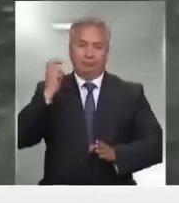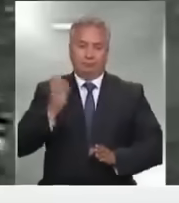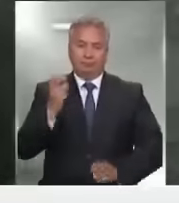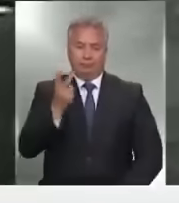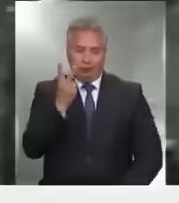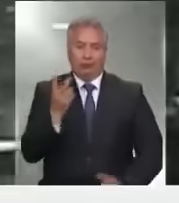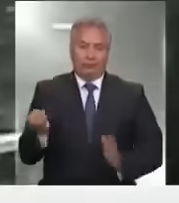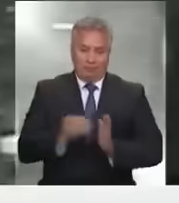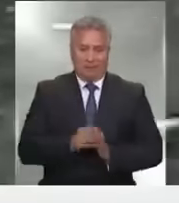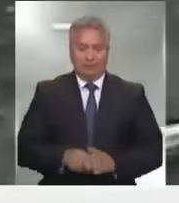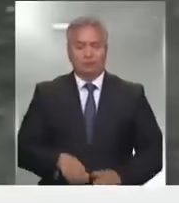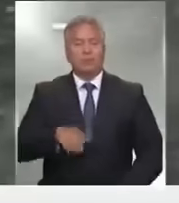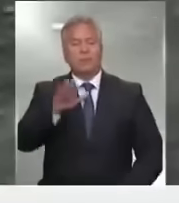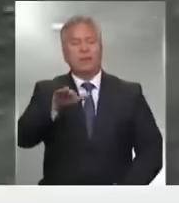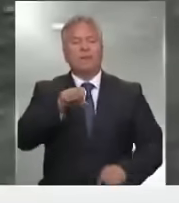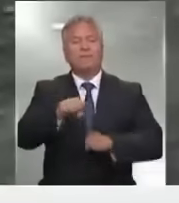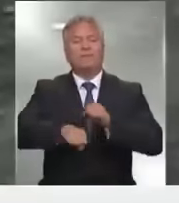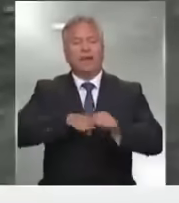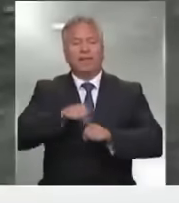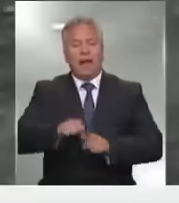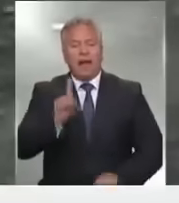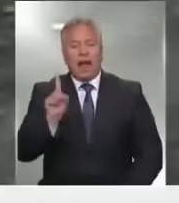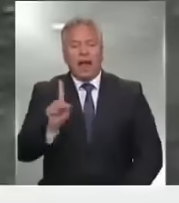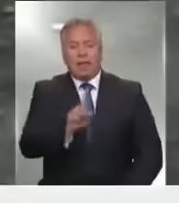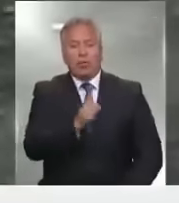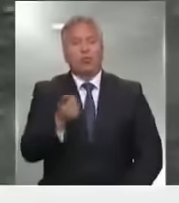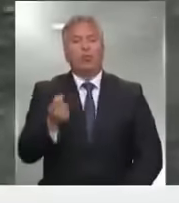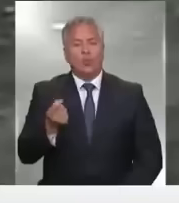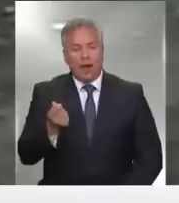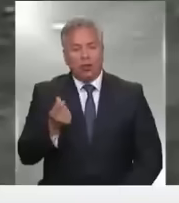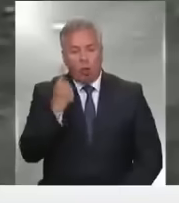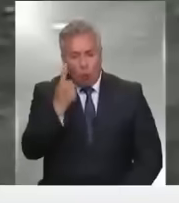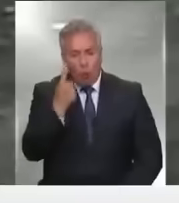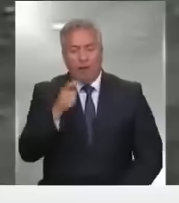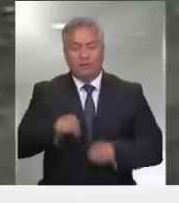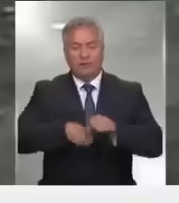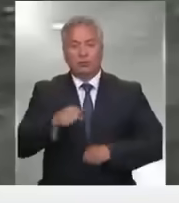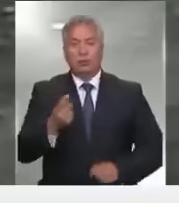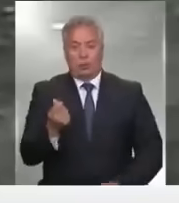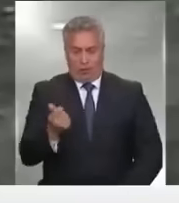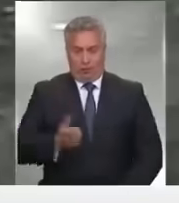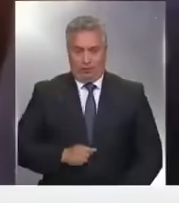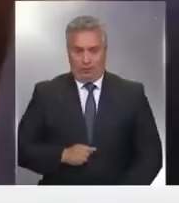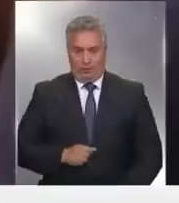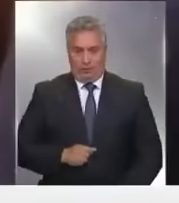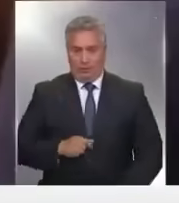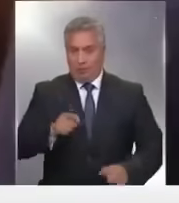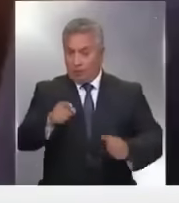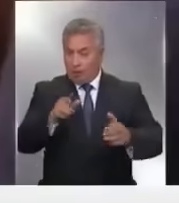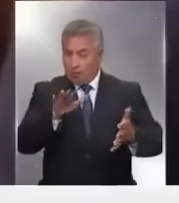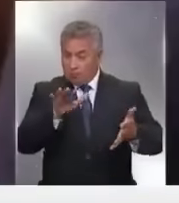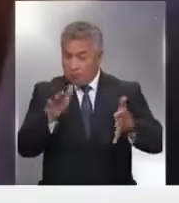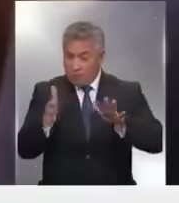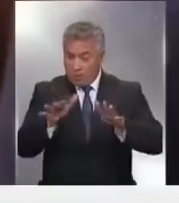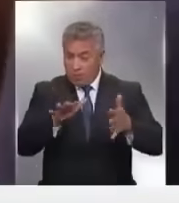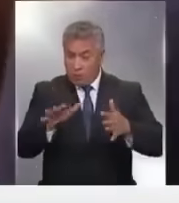¿Cuánto sale cada bicicleta que se llevaron de acá? Mira, aproximadamente las cuatro